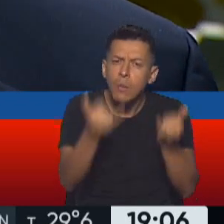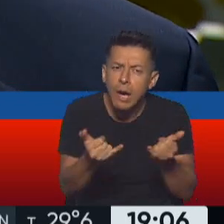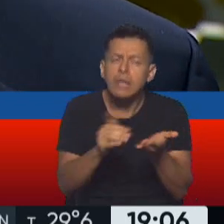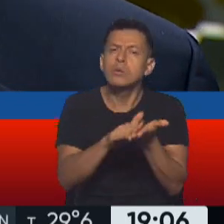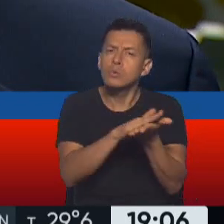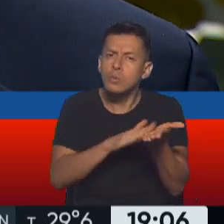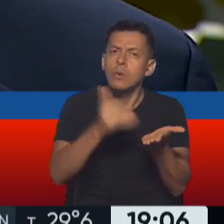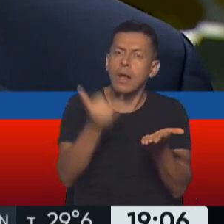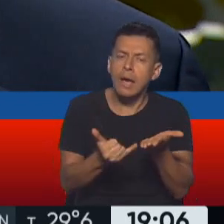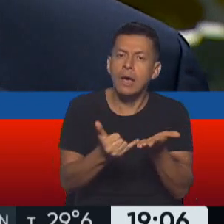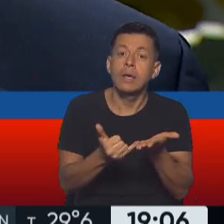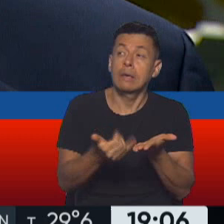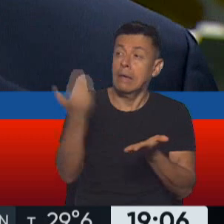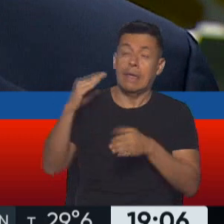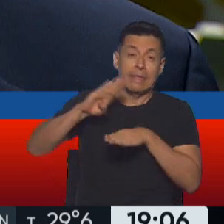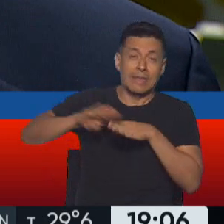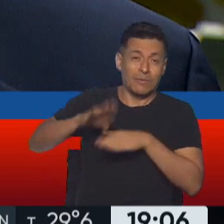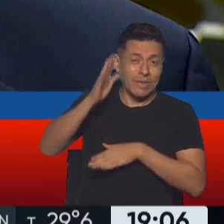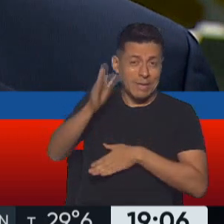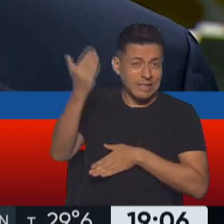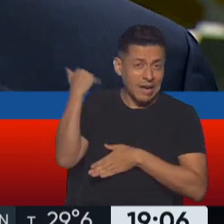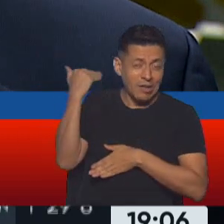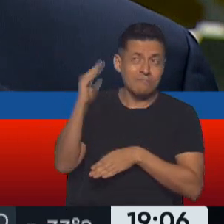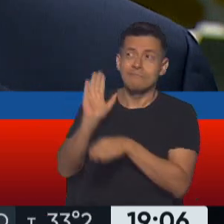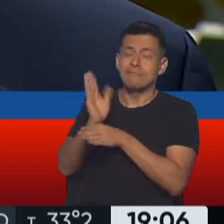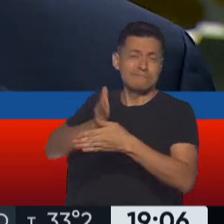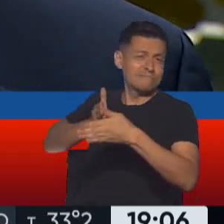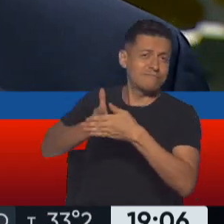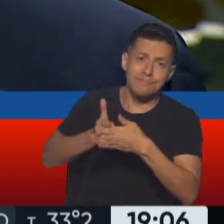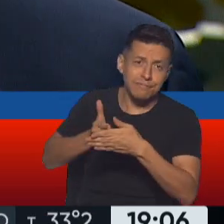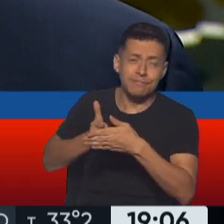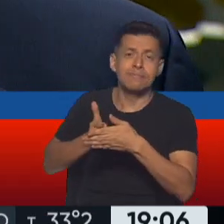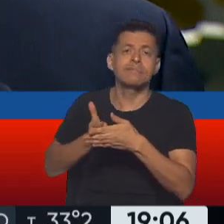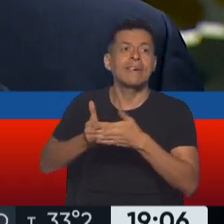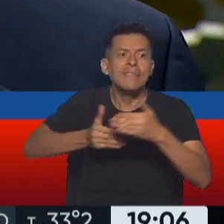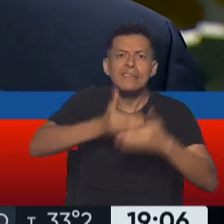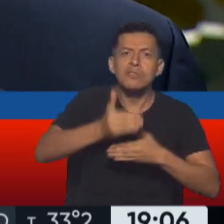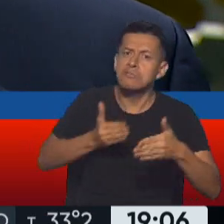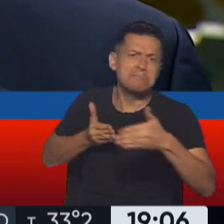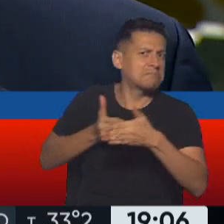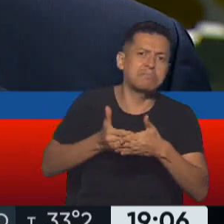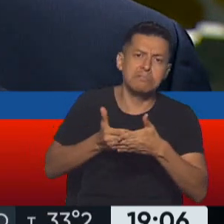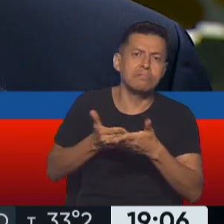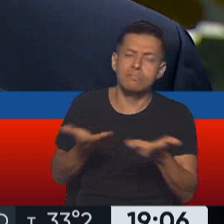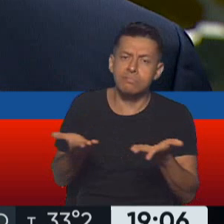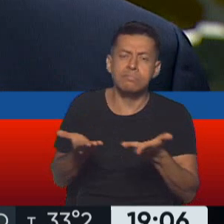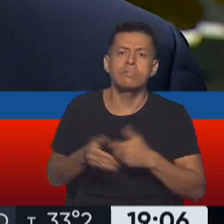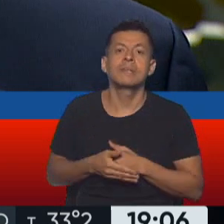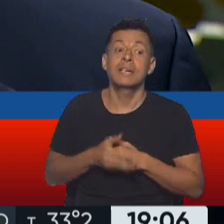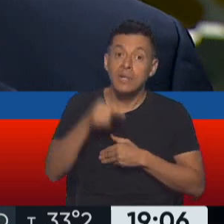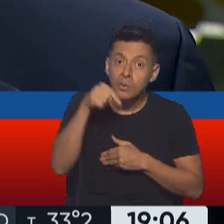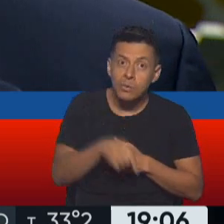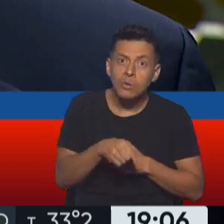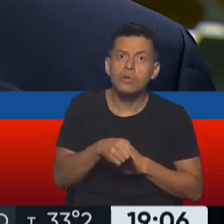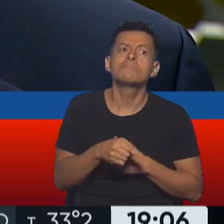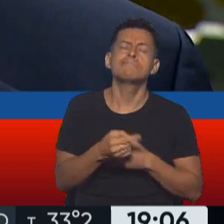ese feroz endeudamiento que es una traba absoluta a la posible desarrollo de iu de mejora las condiciones de vida de la gente